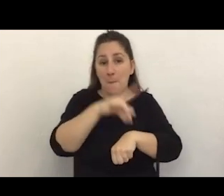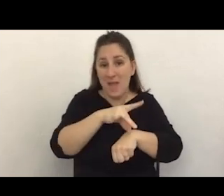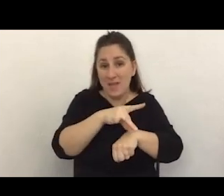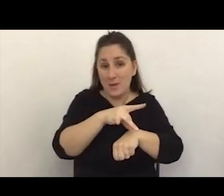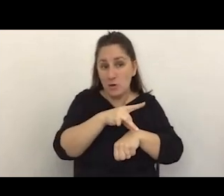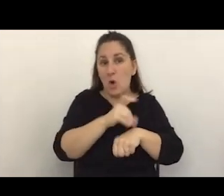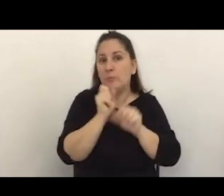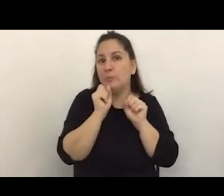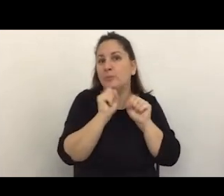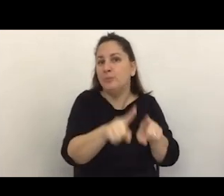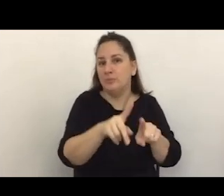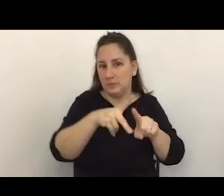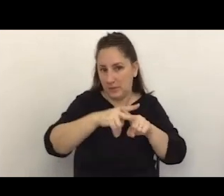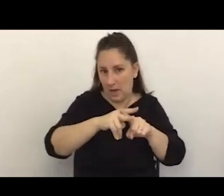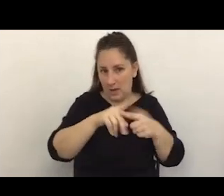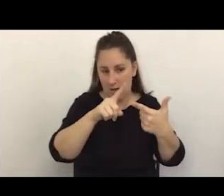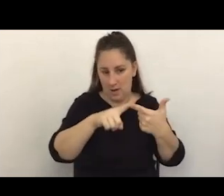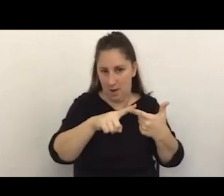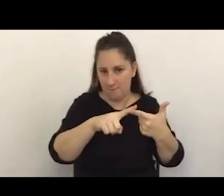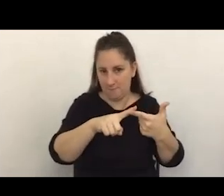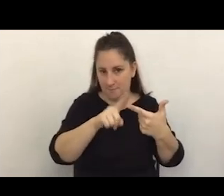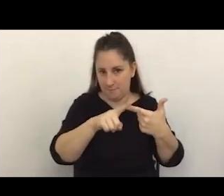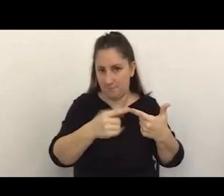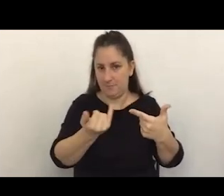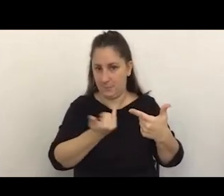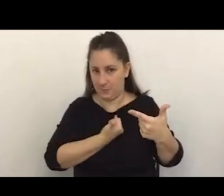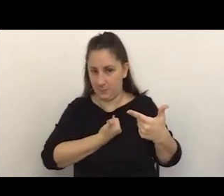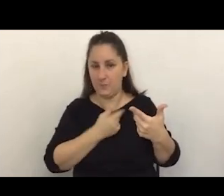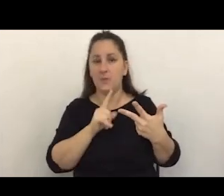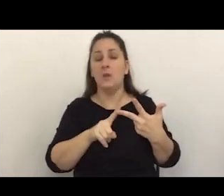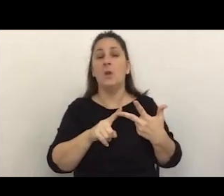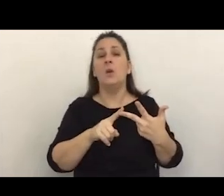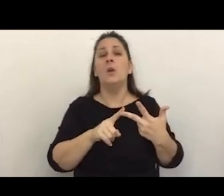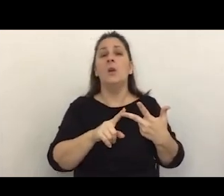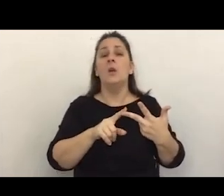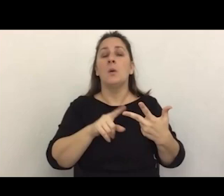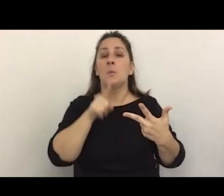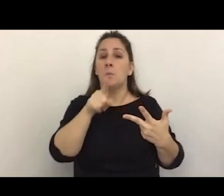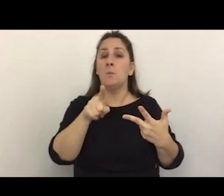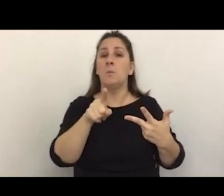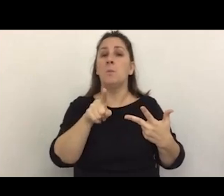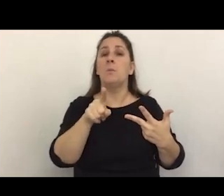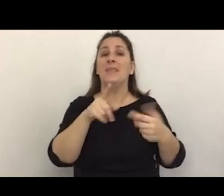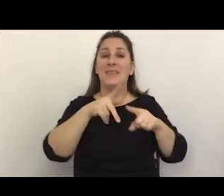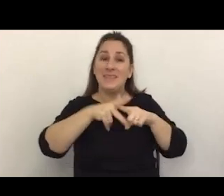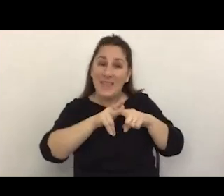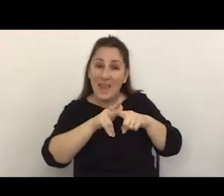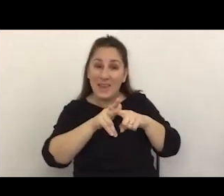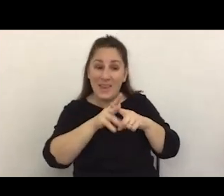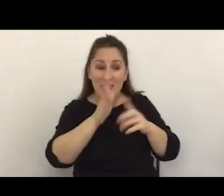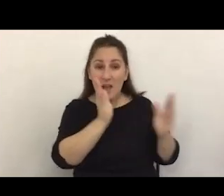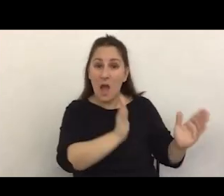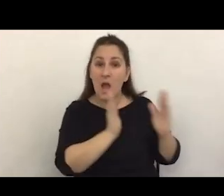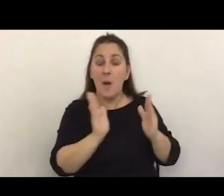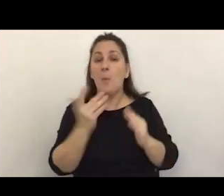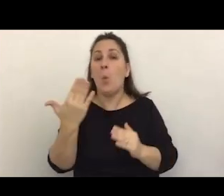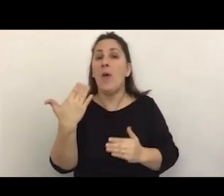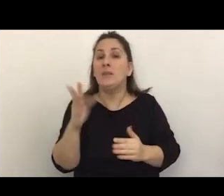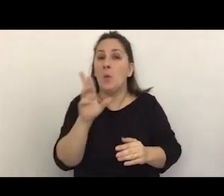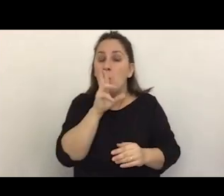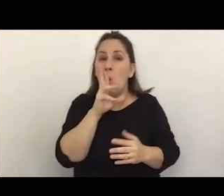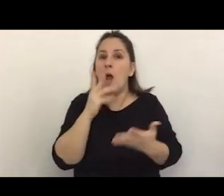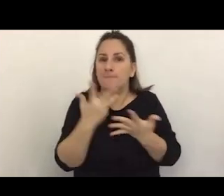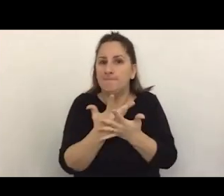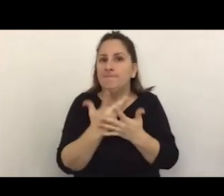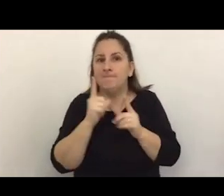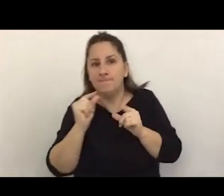genera. Por otro lado, el eventual sufrimiento que la utilización de la técnica pueda generar. Por otro